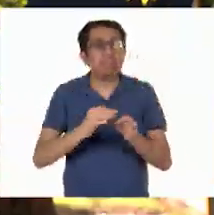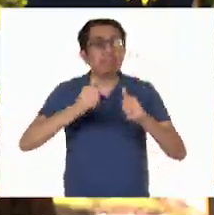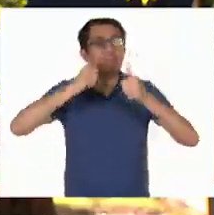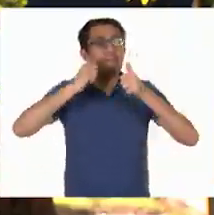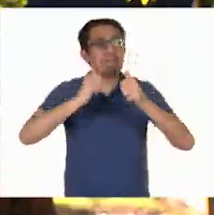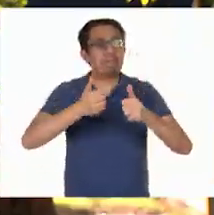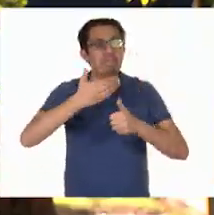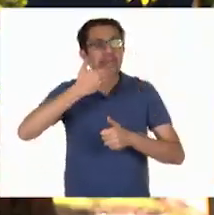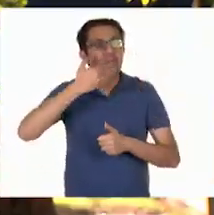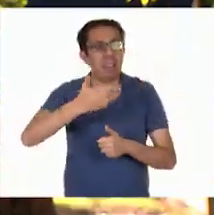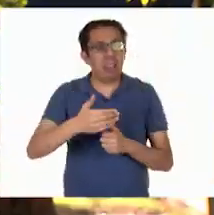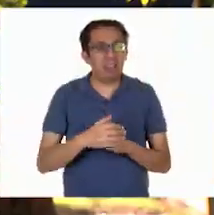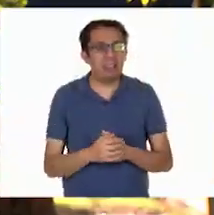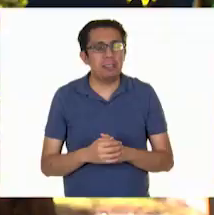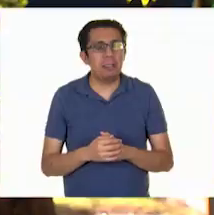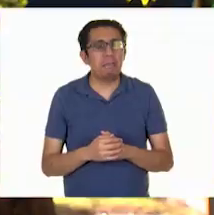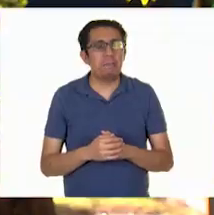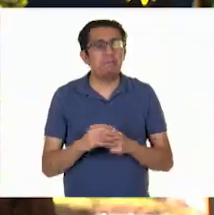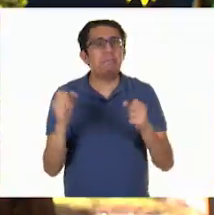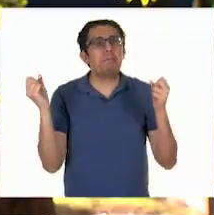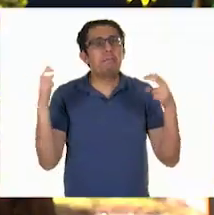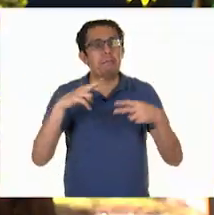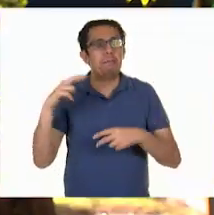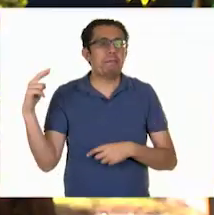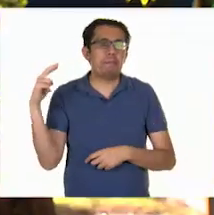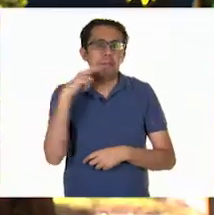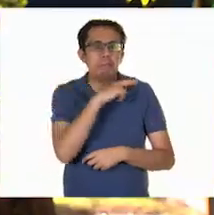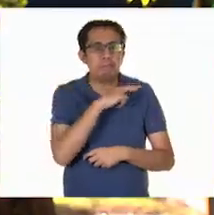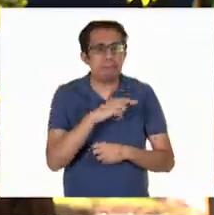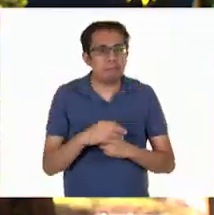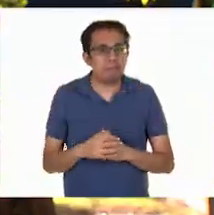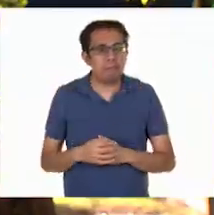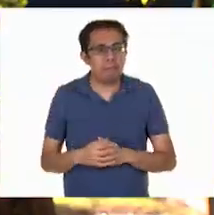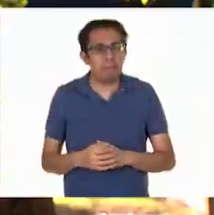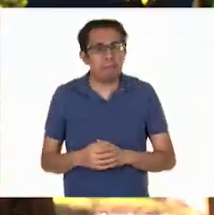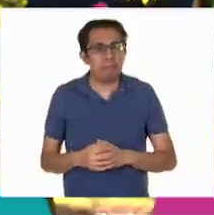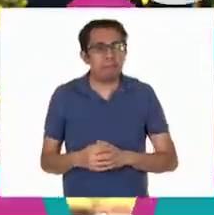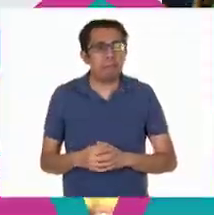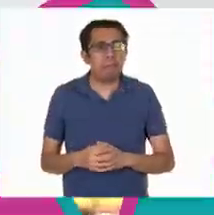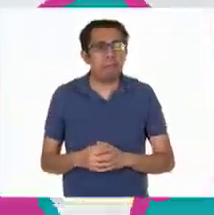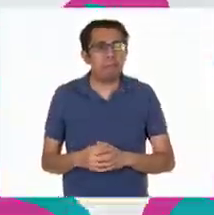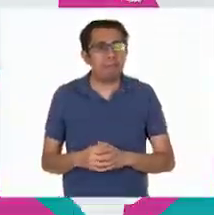¡Muy bien! ¡Nos vemos pronto!